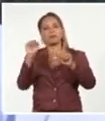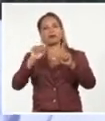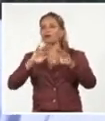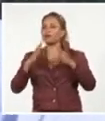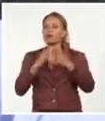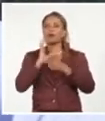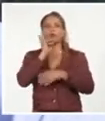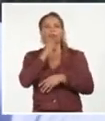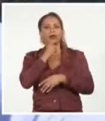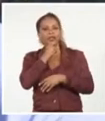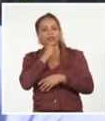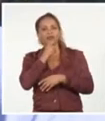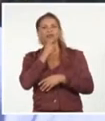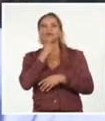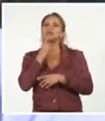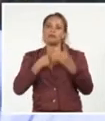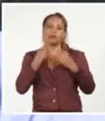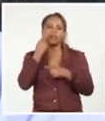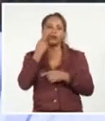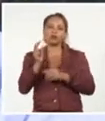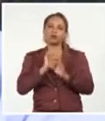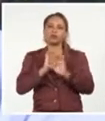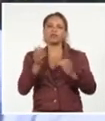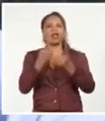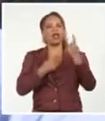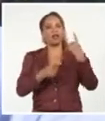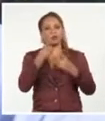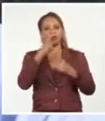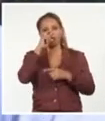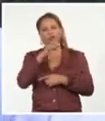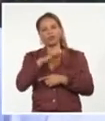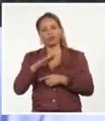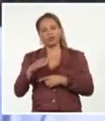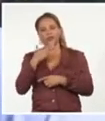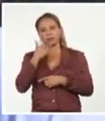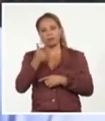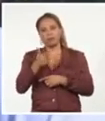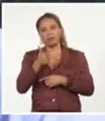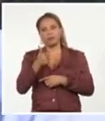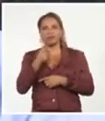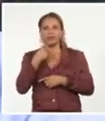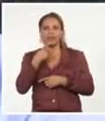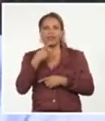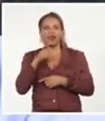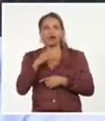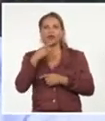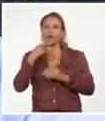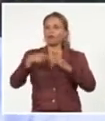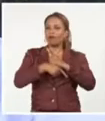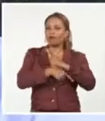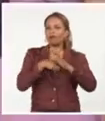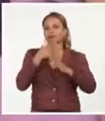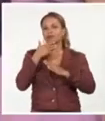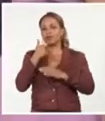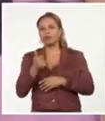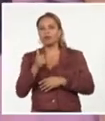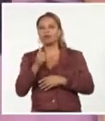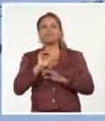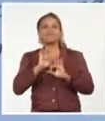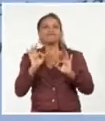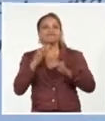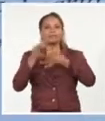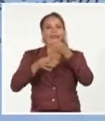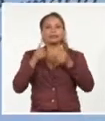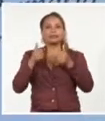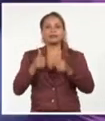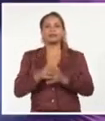aunque también vamos a hacer algunos reconocimientos especiales, algunos trabajitos realmente que han sido muy profundos y muy bellos. La